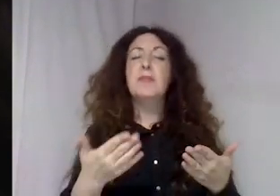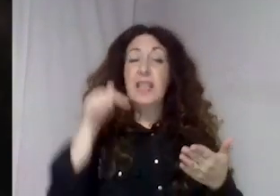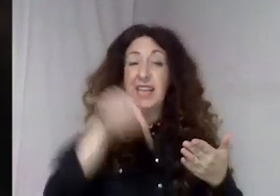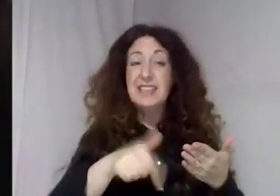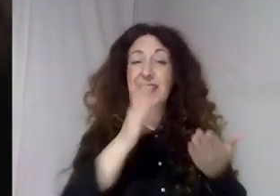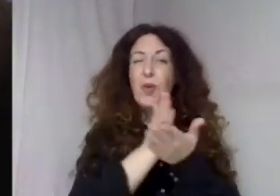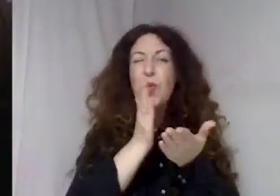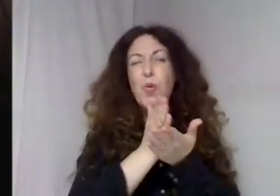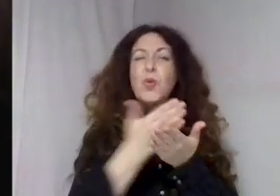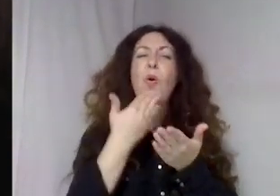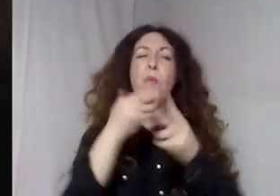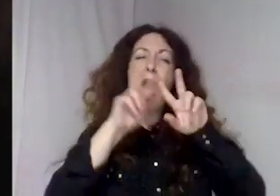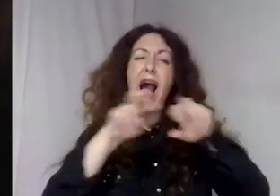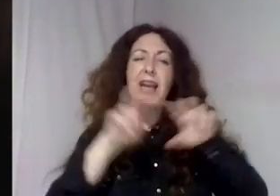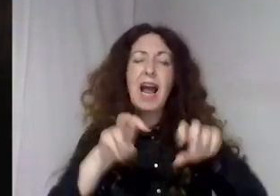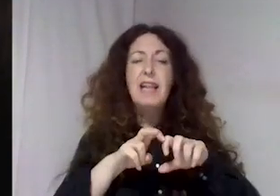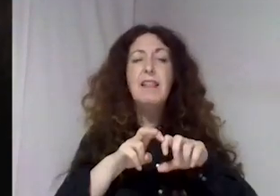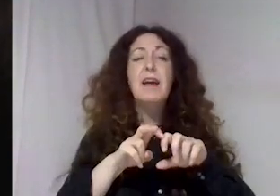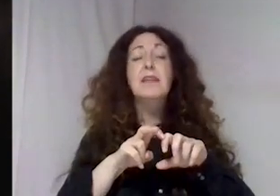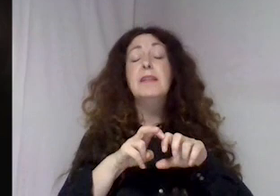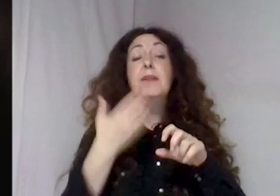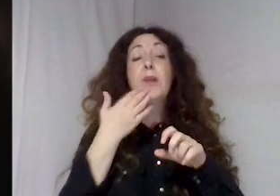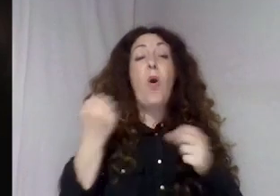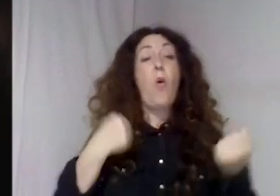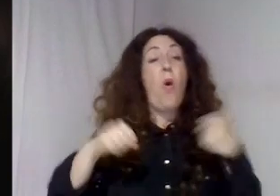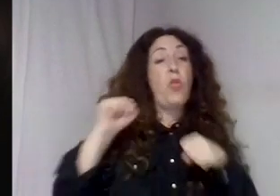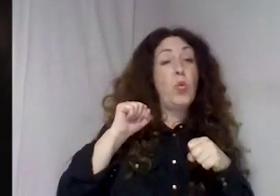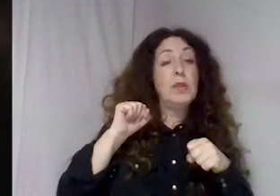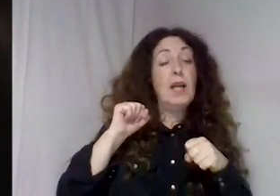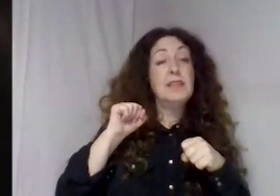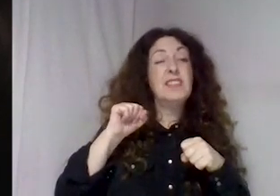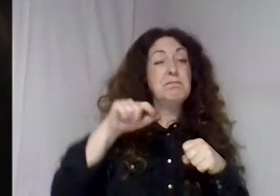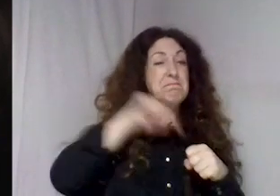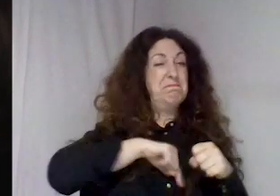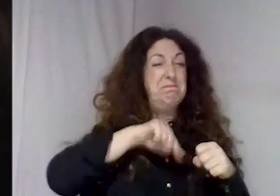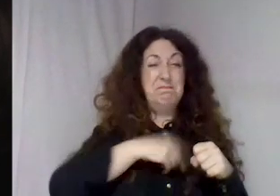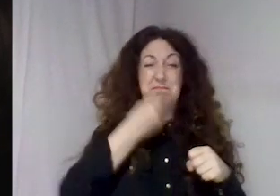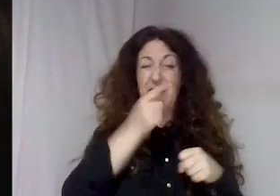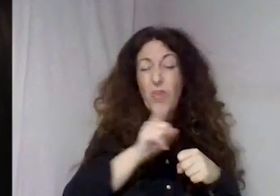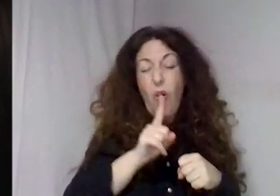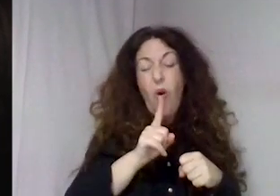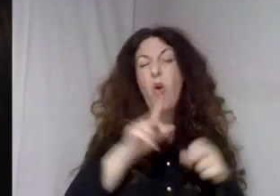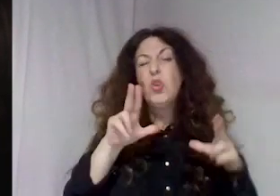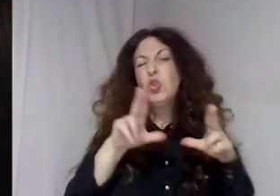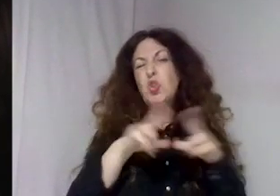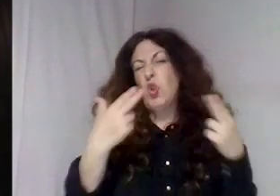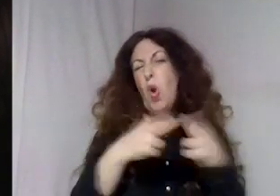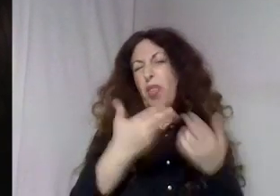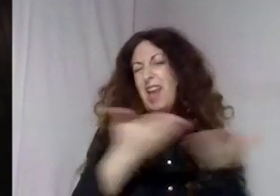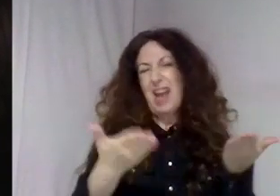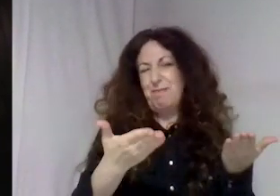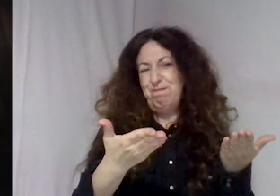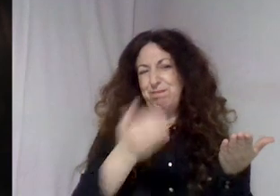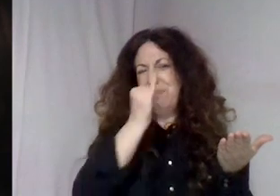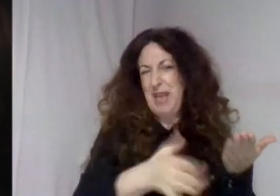un gran escritor y, sin embargo, estaba muy perseguido por sus opiniones casi filonazis, diríamos, ¿no? Y también se